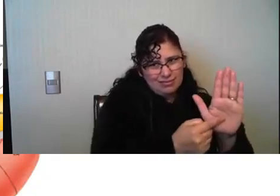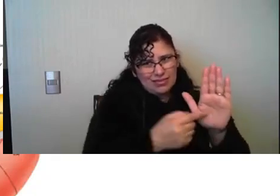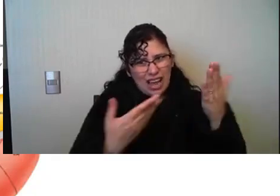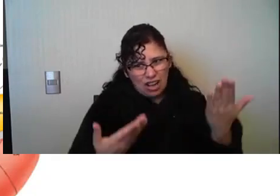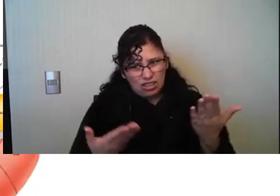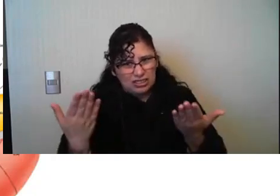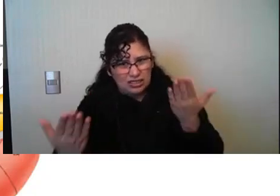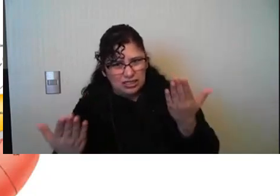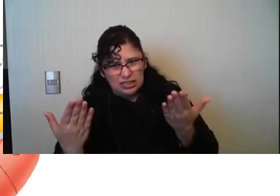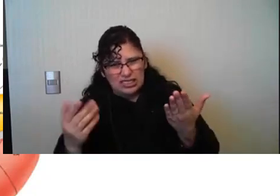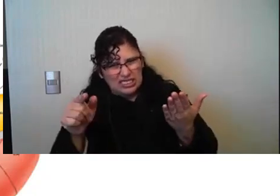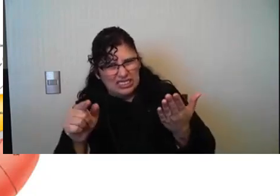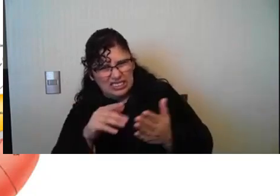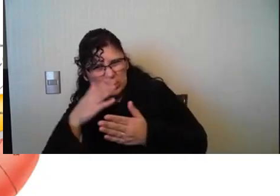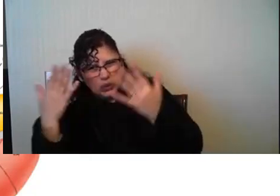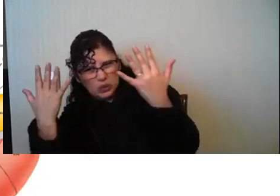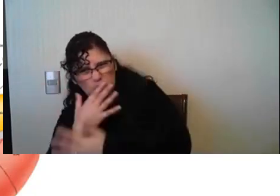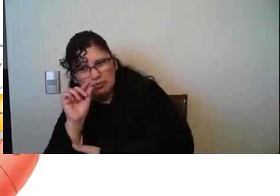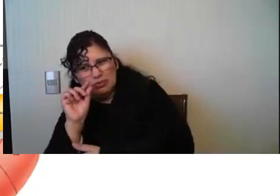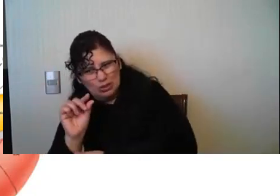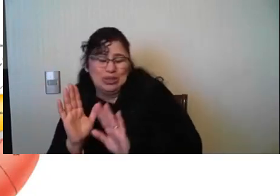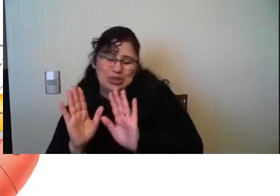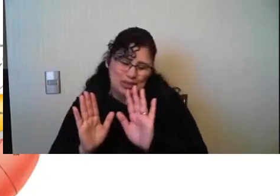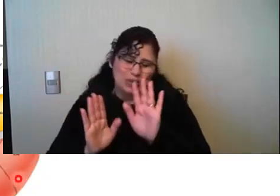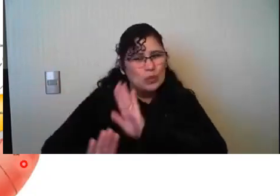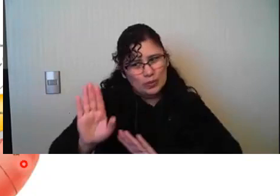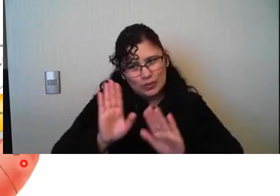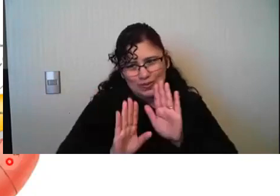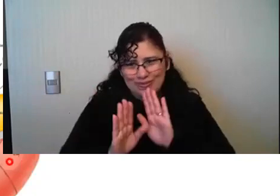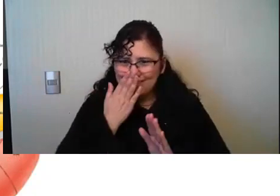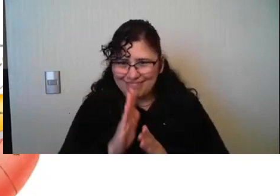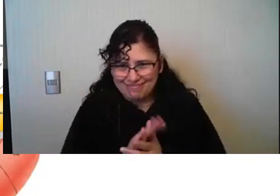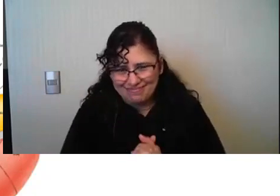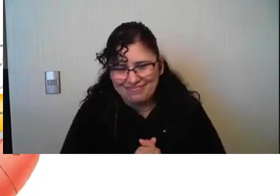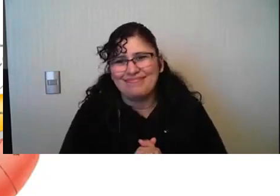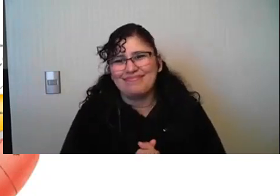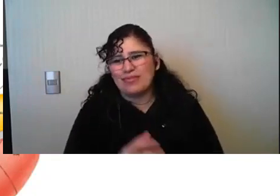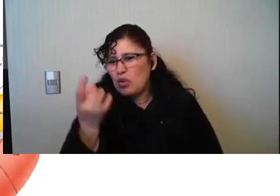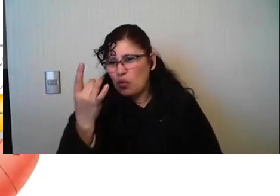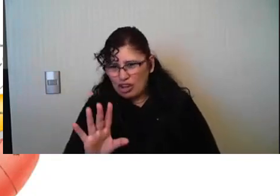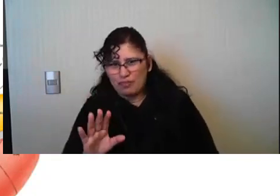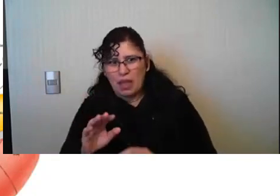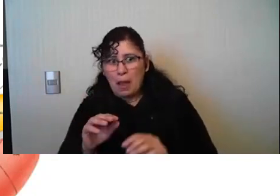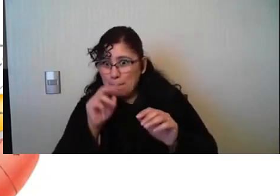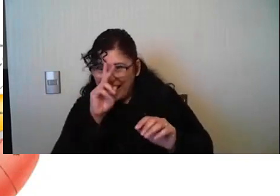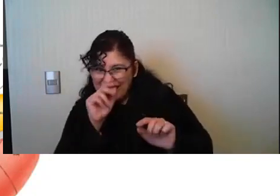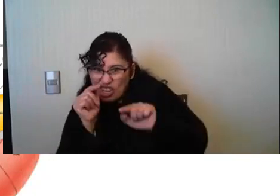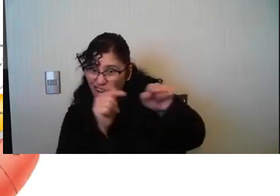autores podría variar. Así que vamos a ver lo que es común. Aquí están los